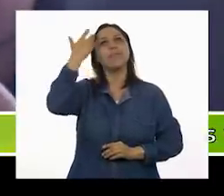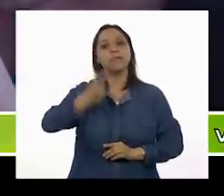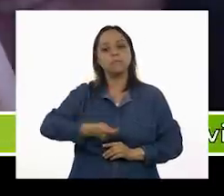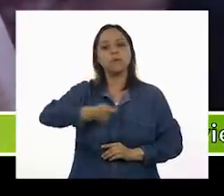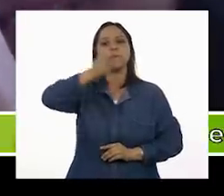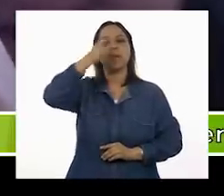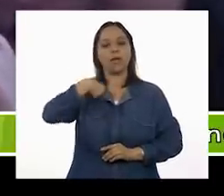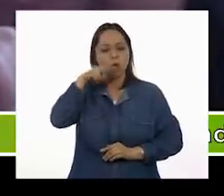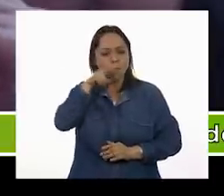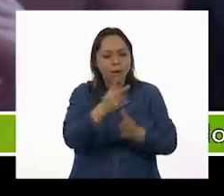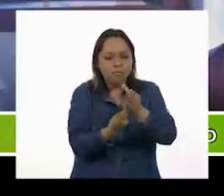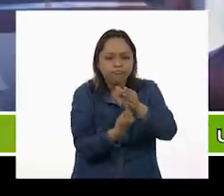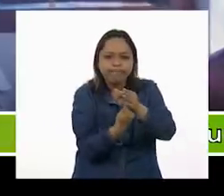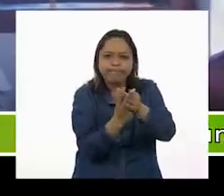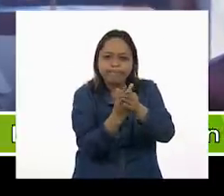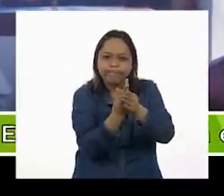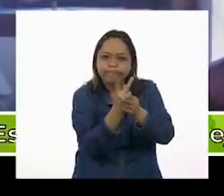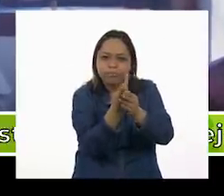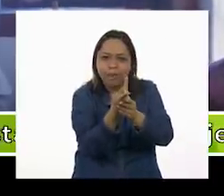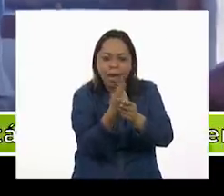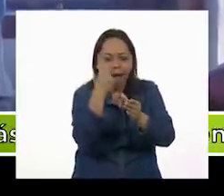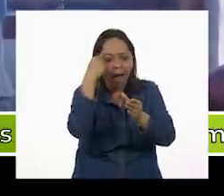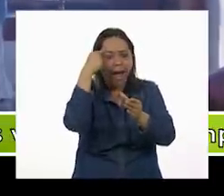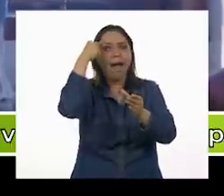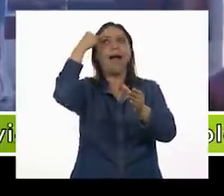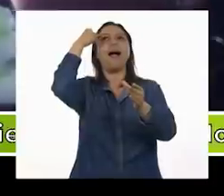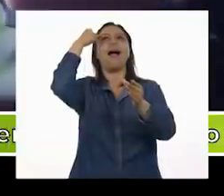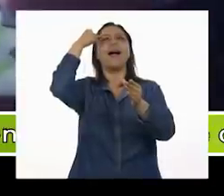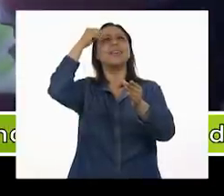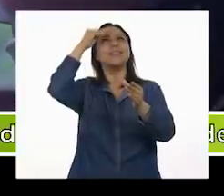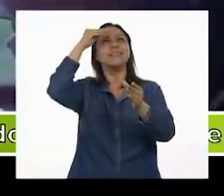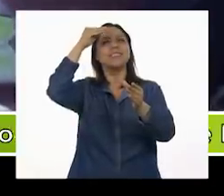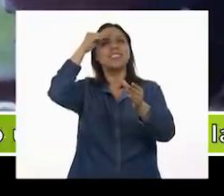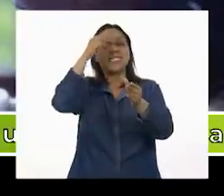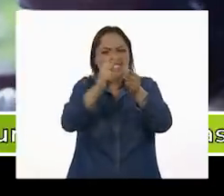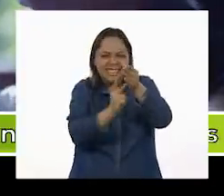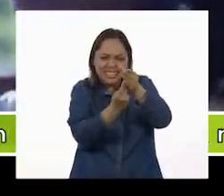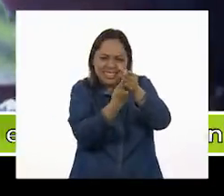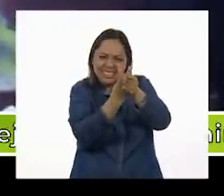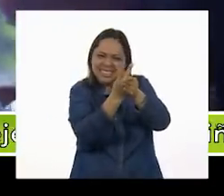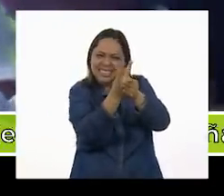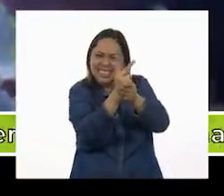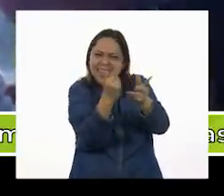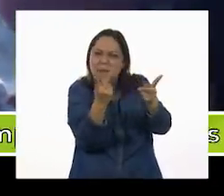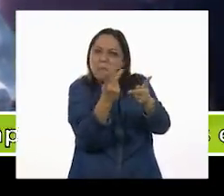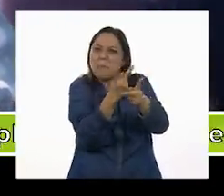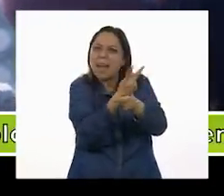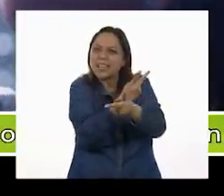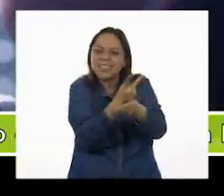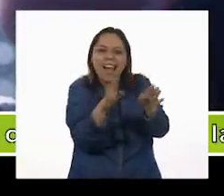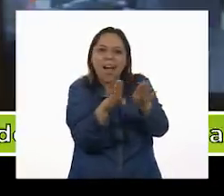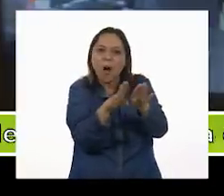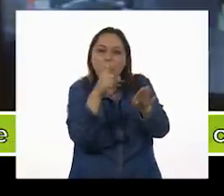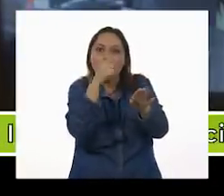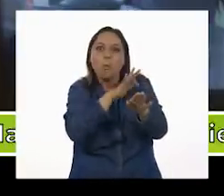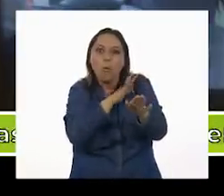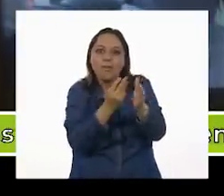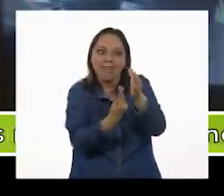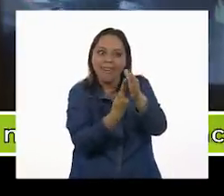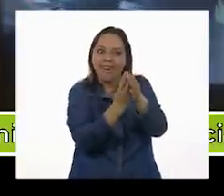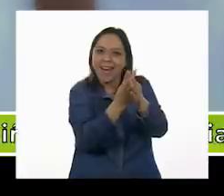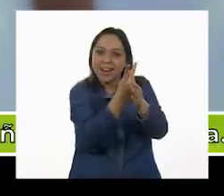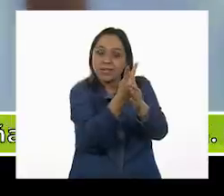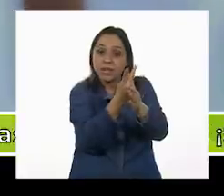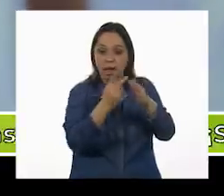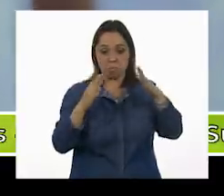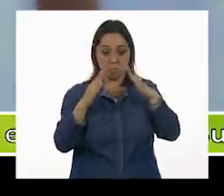que vi germinar una plantita y en mi cabeza solo podía pensar qué tenía que pasar en él para que pudiera crecer. En